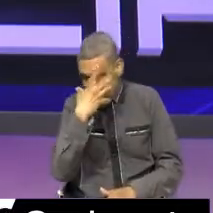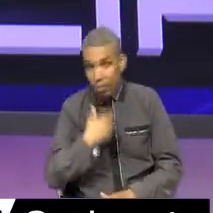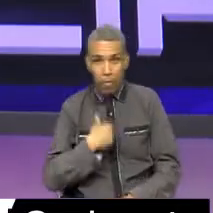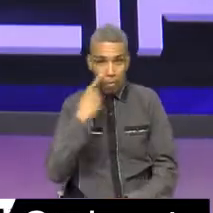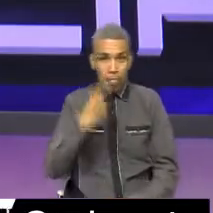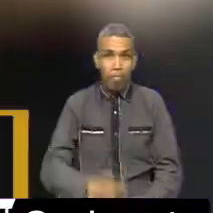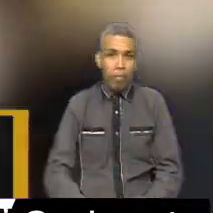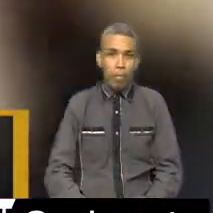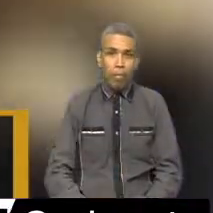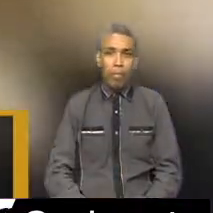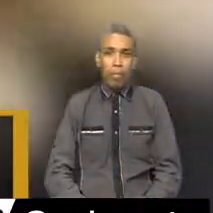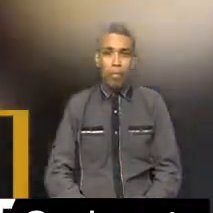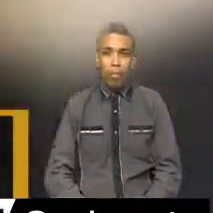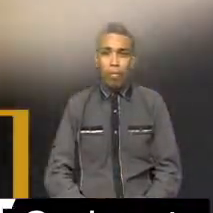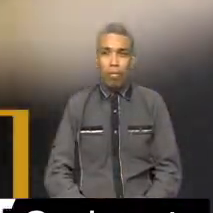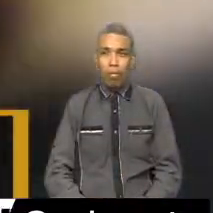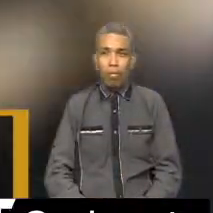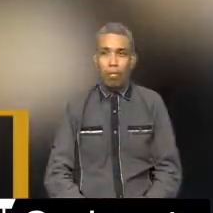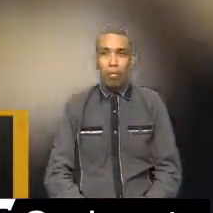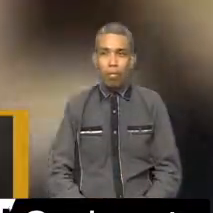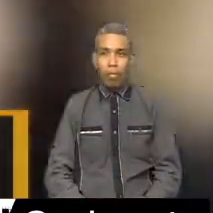Bolívar.